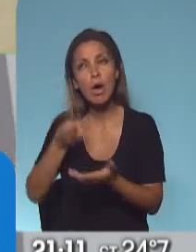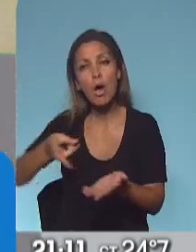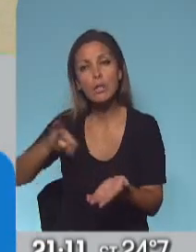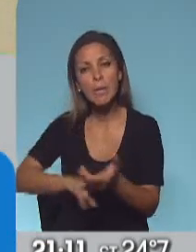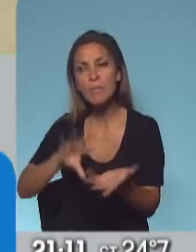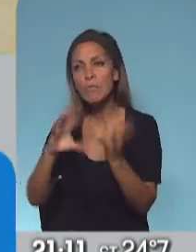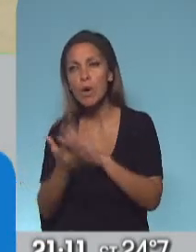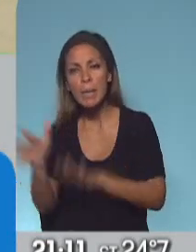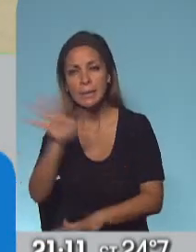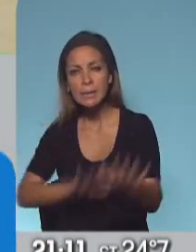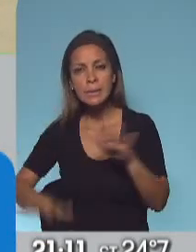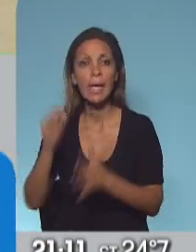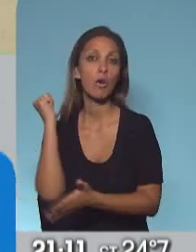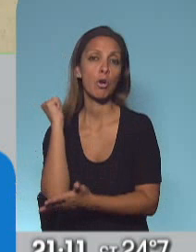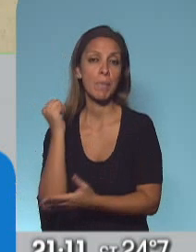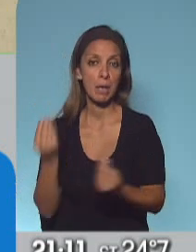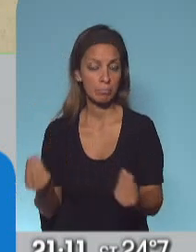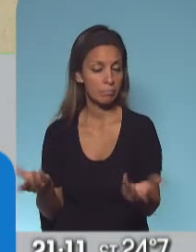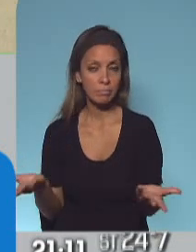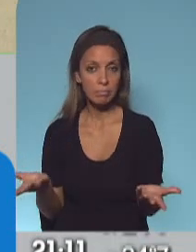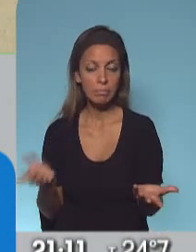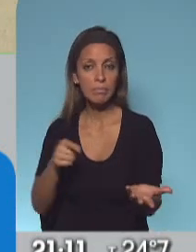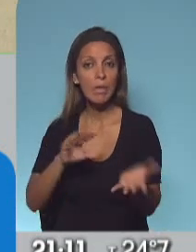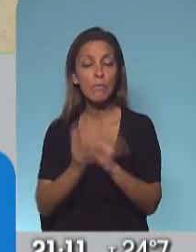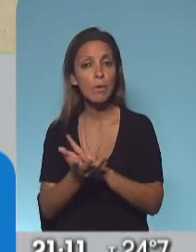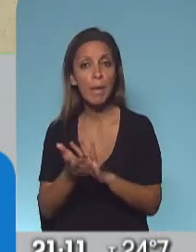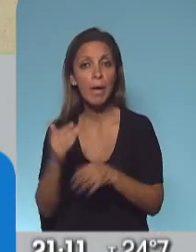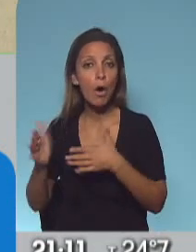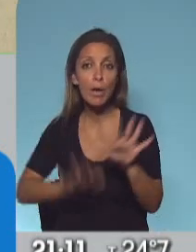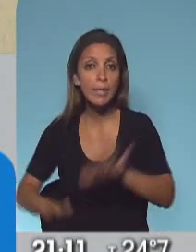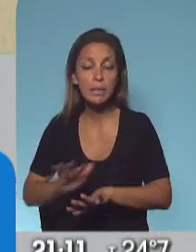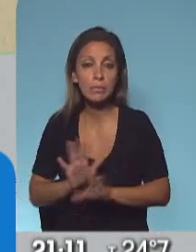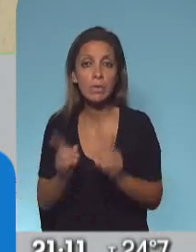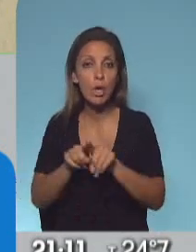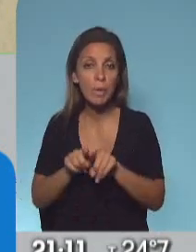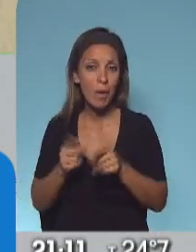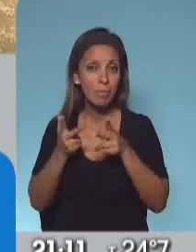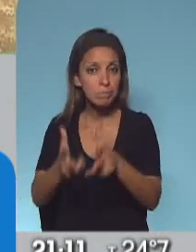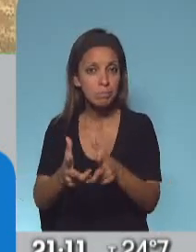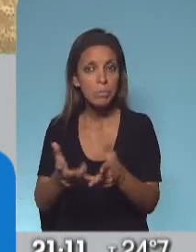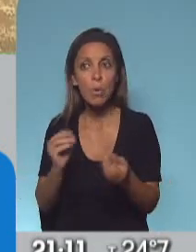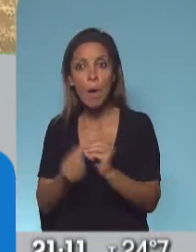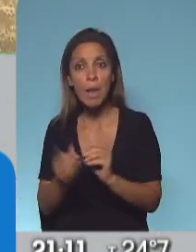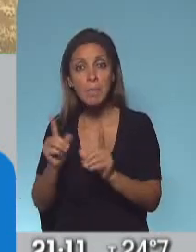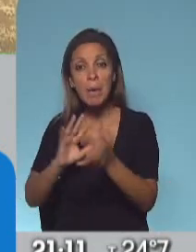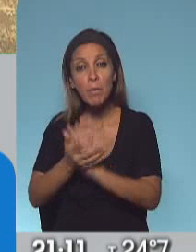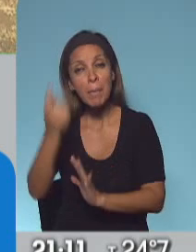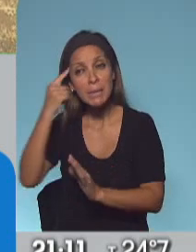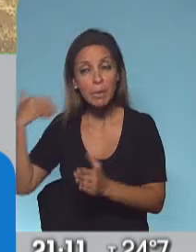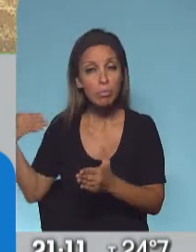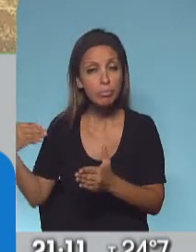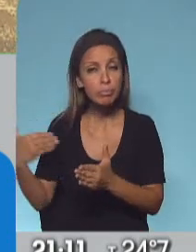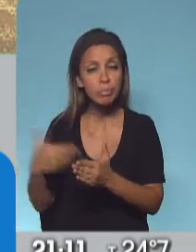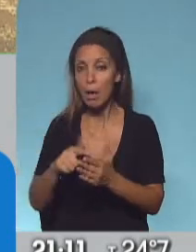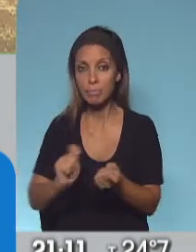de funcionamiento de la economía, ¿no? La lógica que, como venimos planteando, como venimos diciendo, la lógica que regía hasta ahora quedó